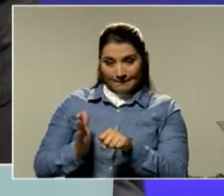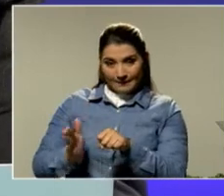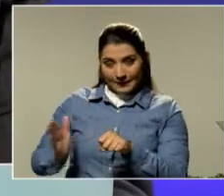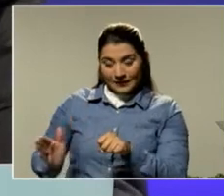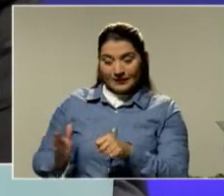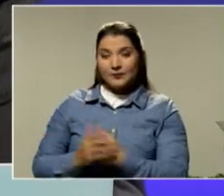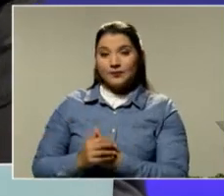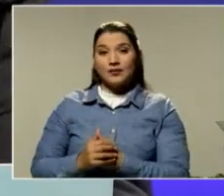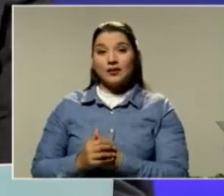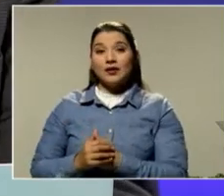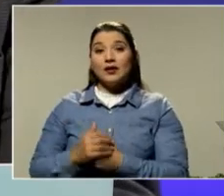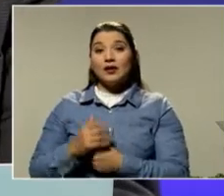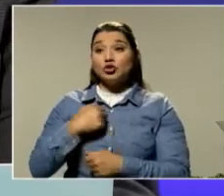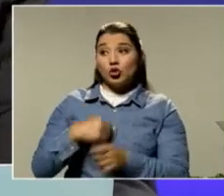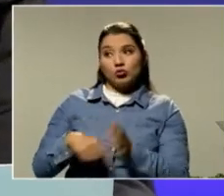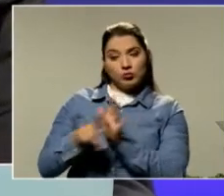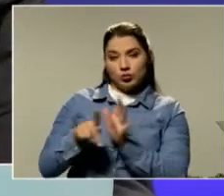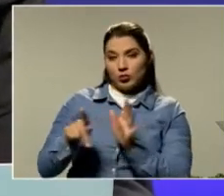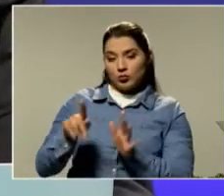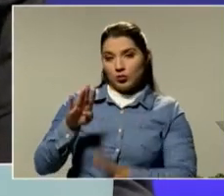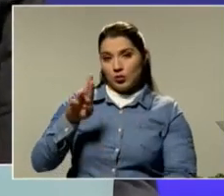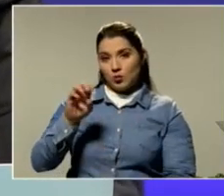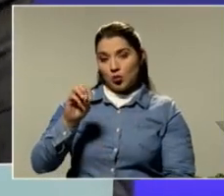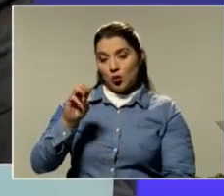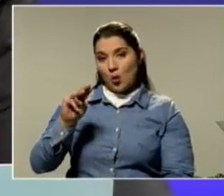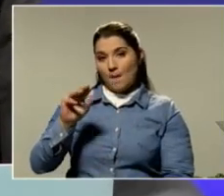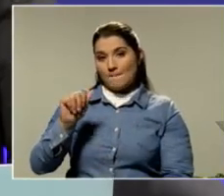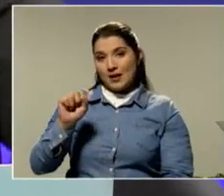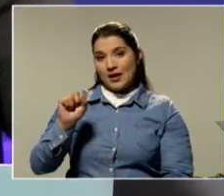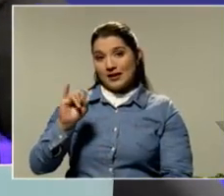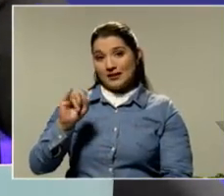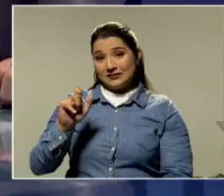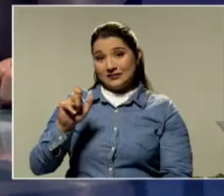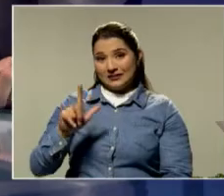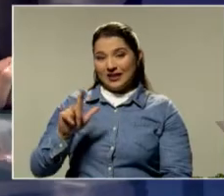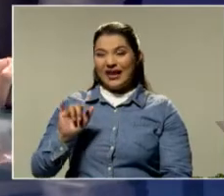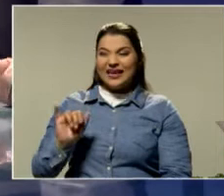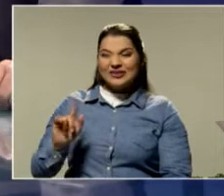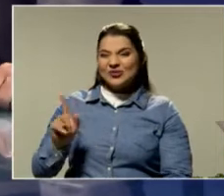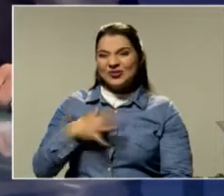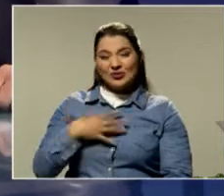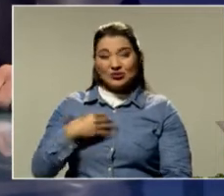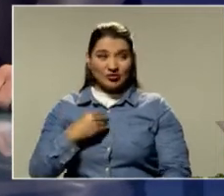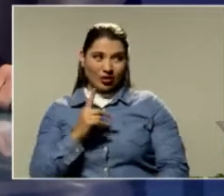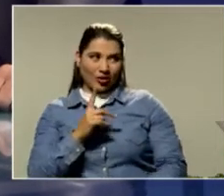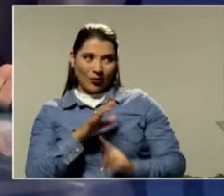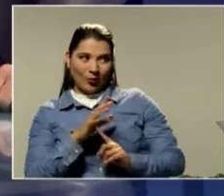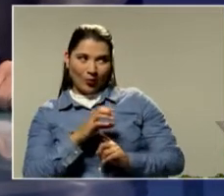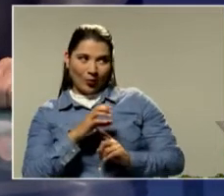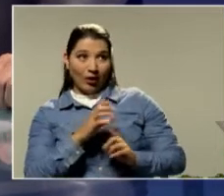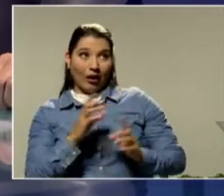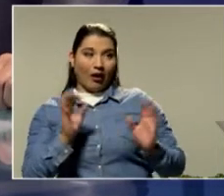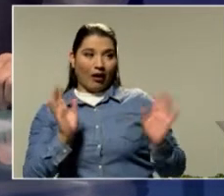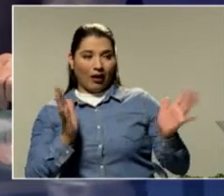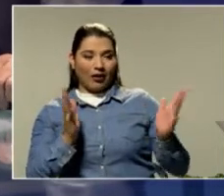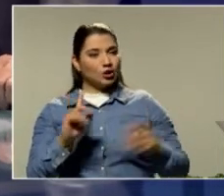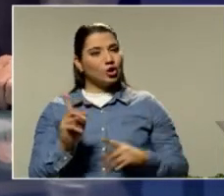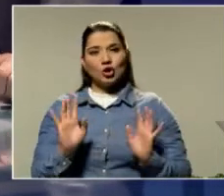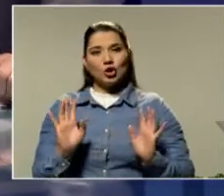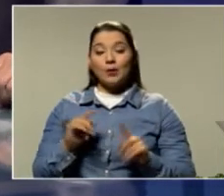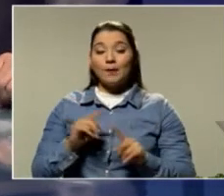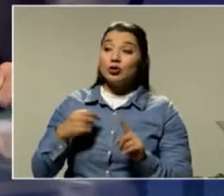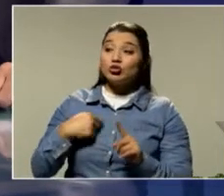Les prohibí el bromacil, eso no fue algo que... ¿Popular? Sí, no, pero bueno, yo sí hablé con ellos y les